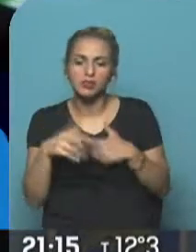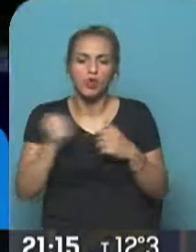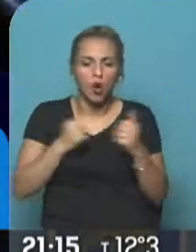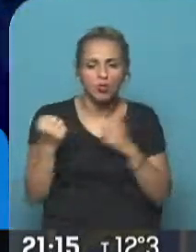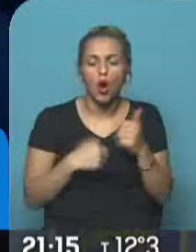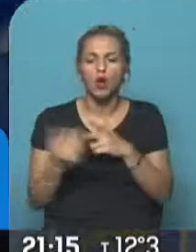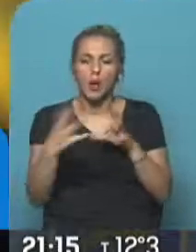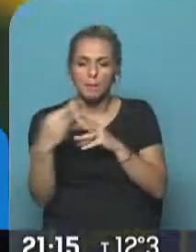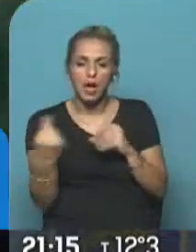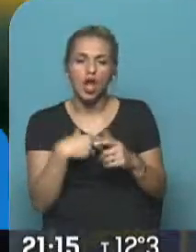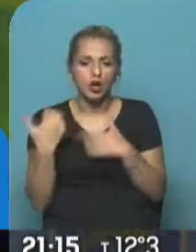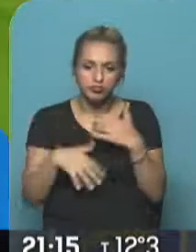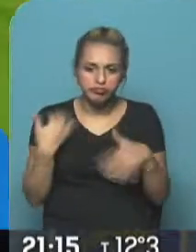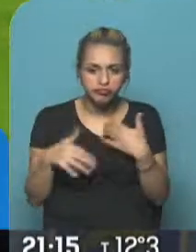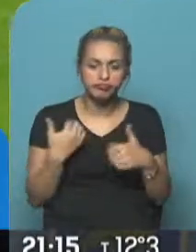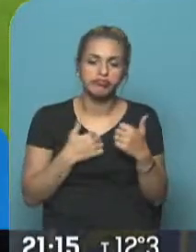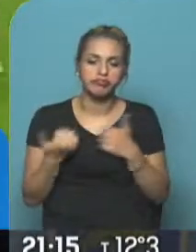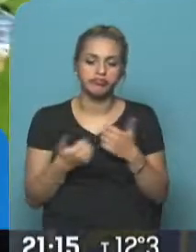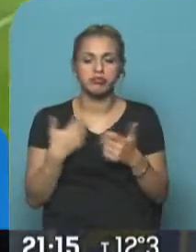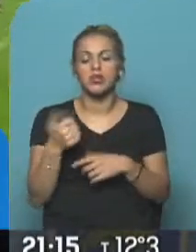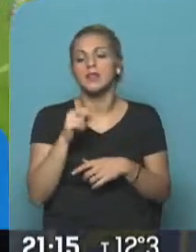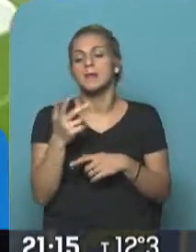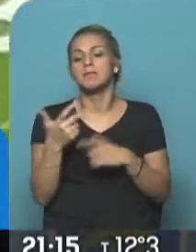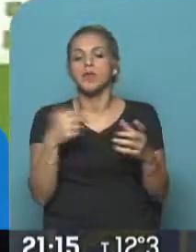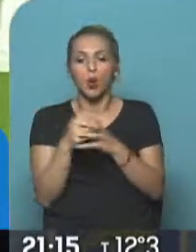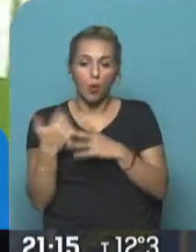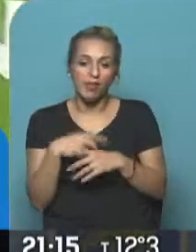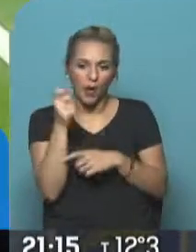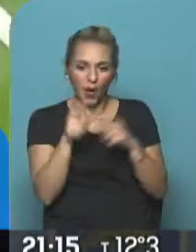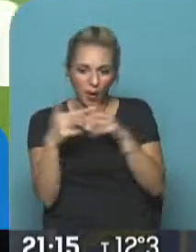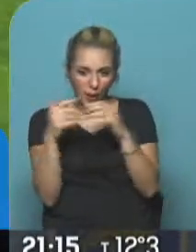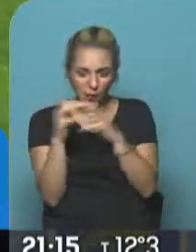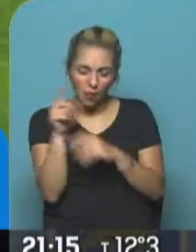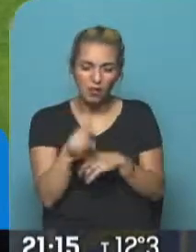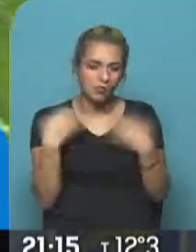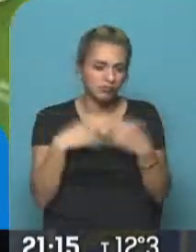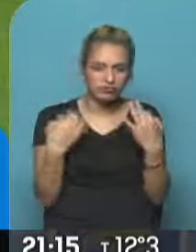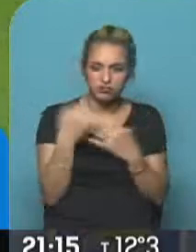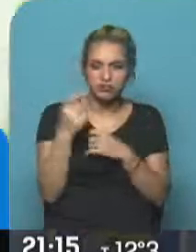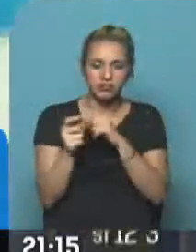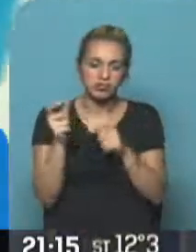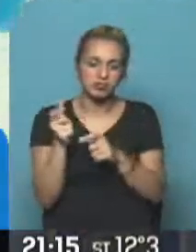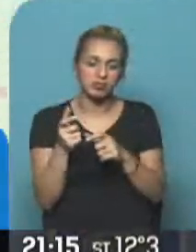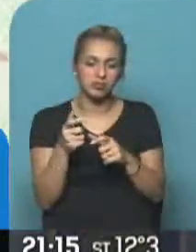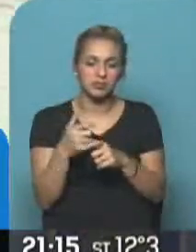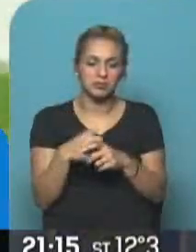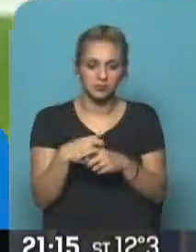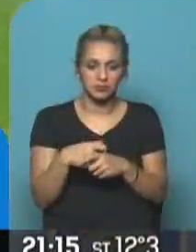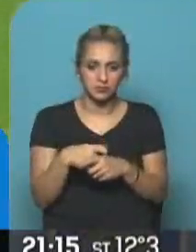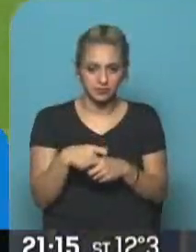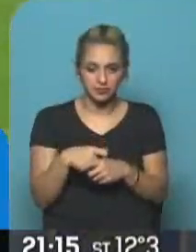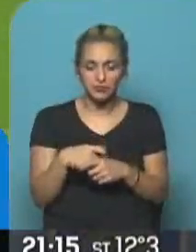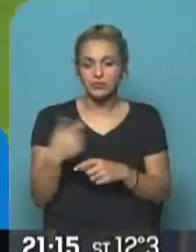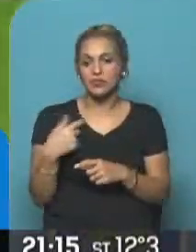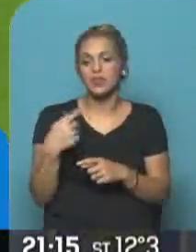de Landajo fue una contra brillante, y el de Bofelli una buena definición tras el Lanai, que tiene que ver con el